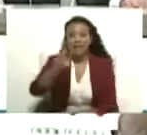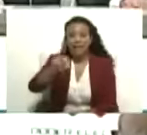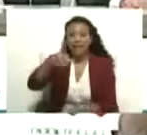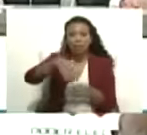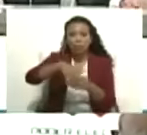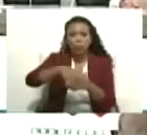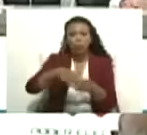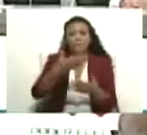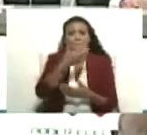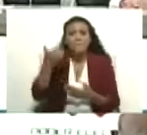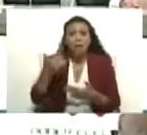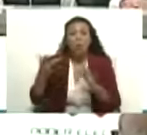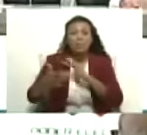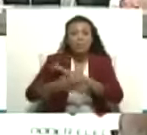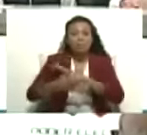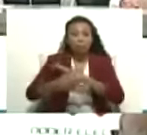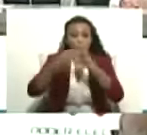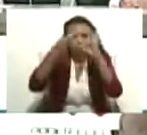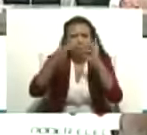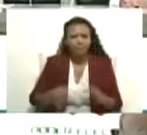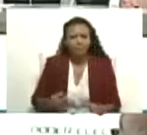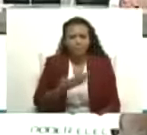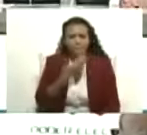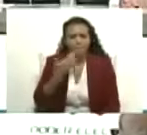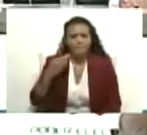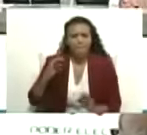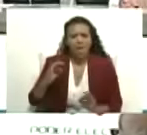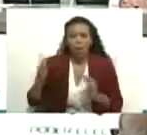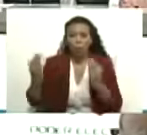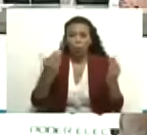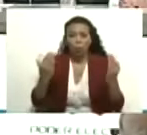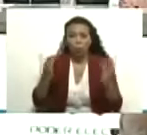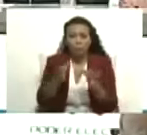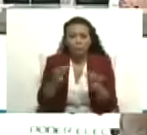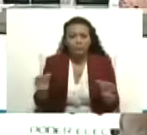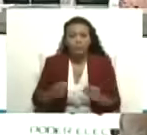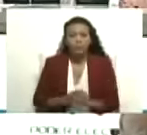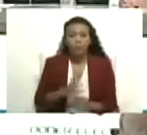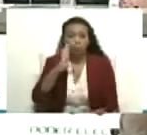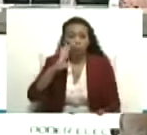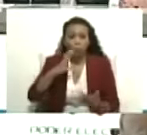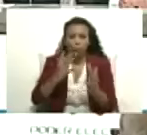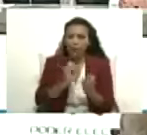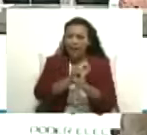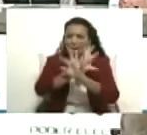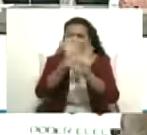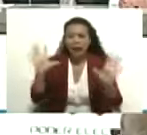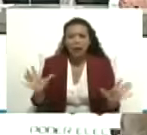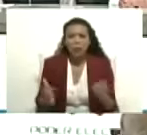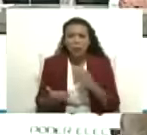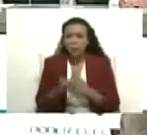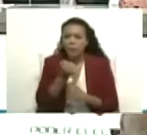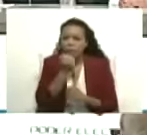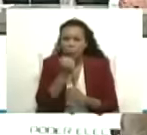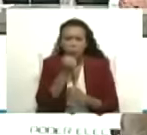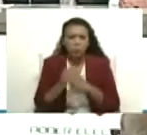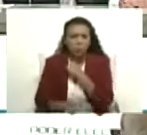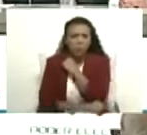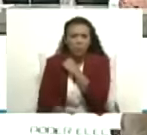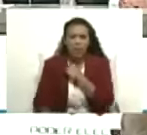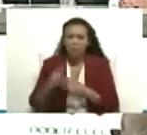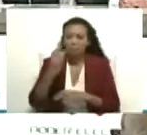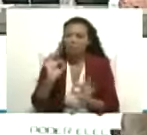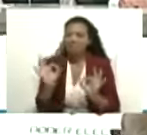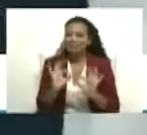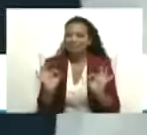del mundo, tecnológicamente de punta, con una transparencia que